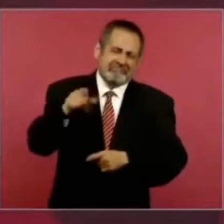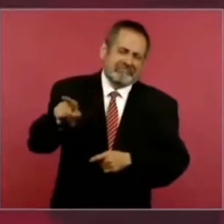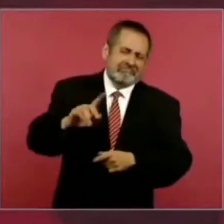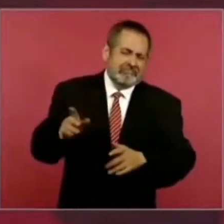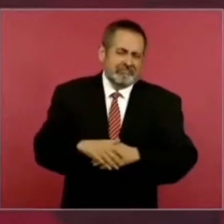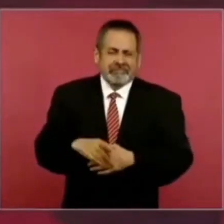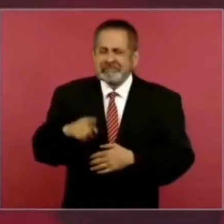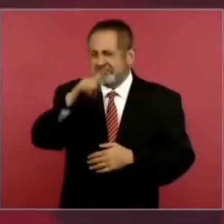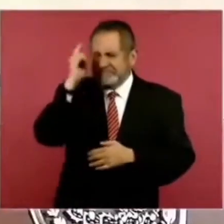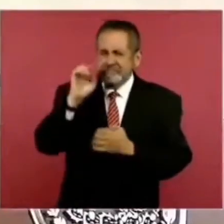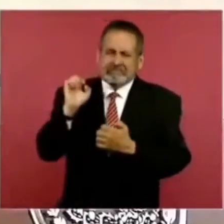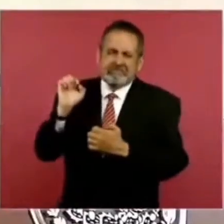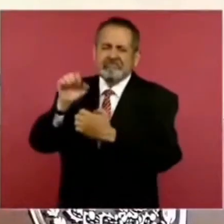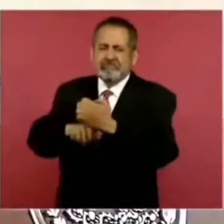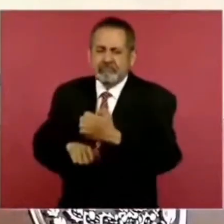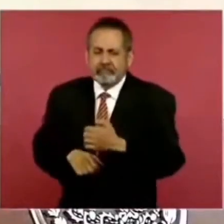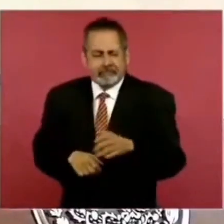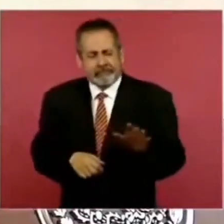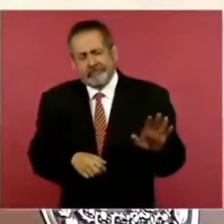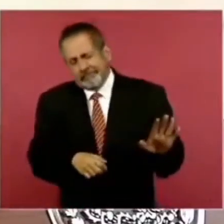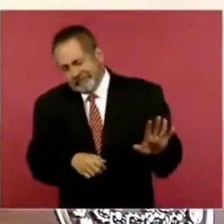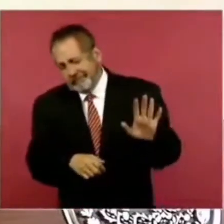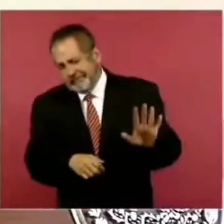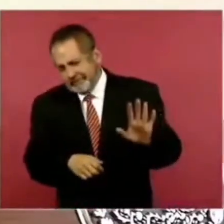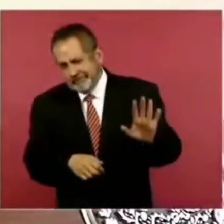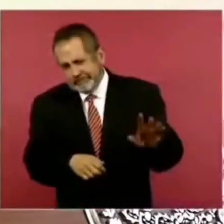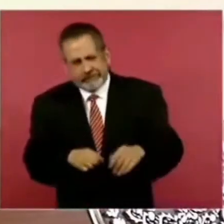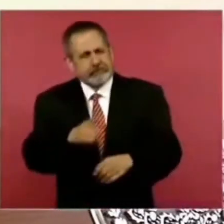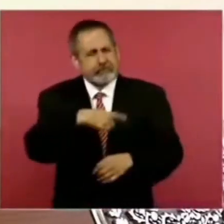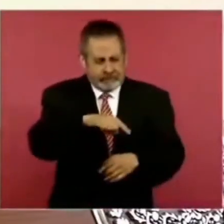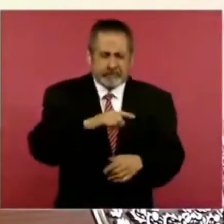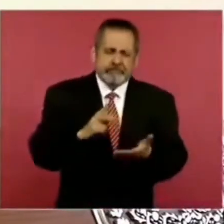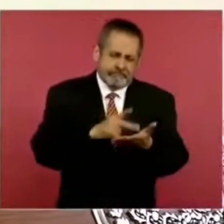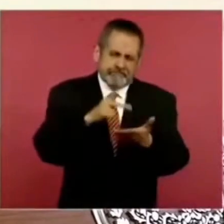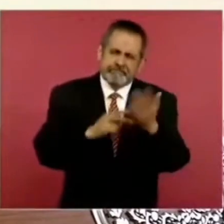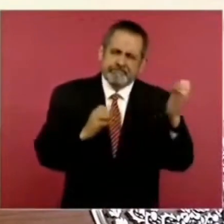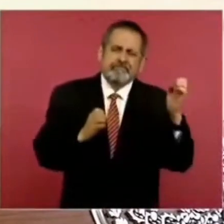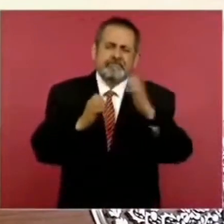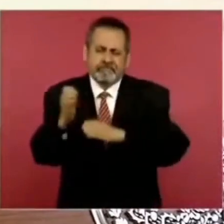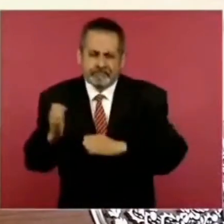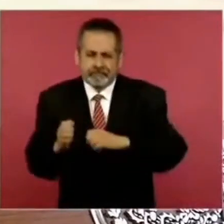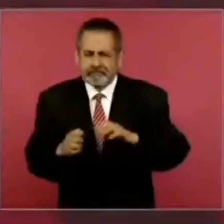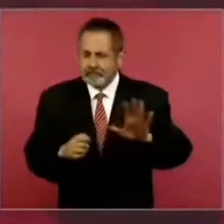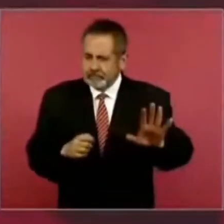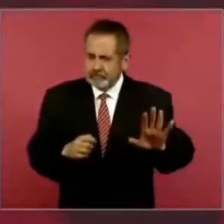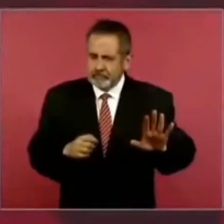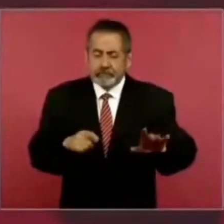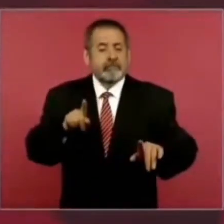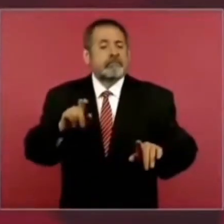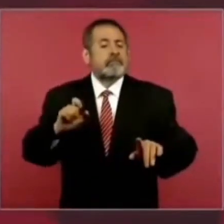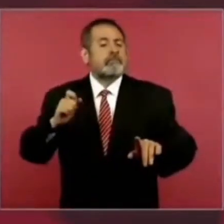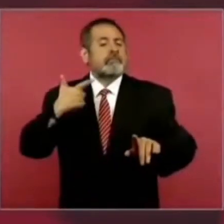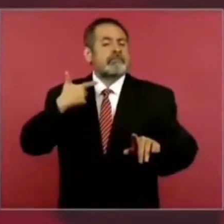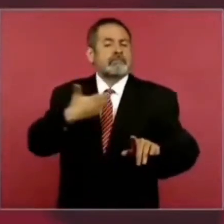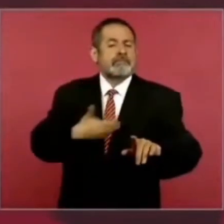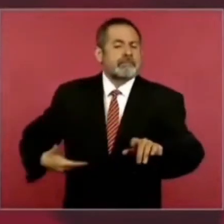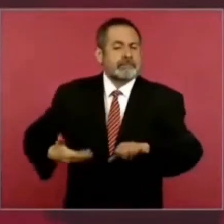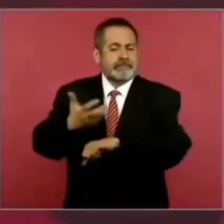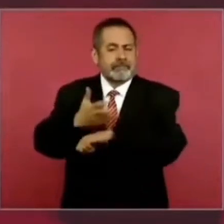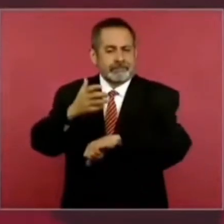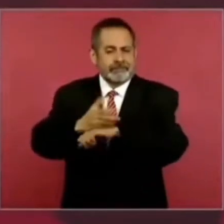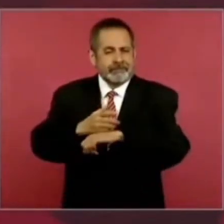a engañar. Sí, lo han engañado. Pero como decía Lincoln, al pueblo lo puede